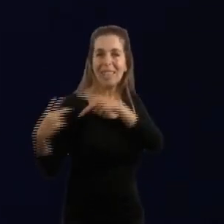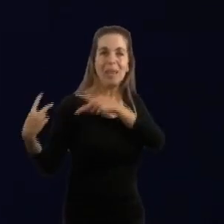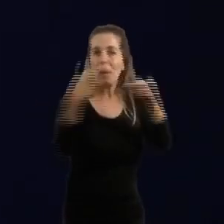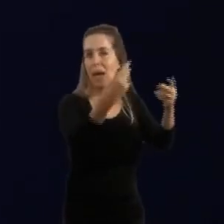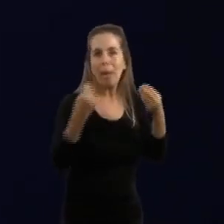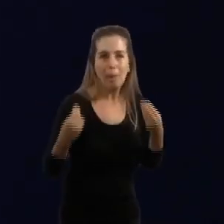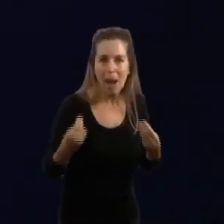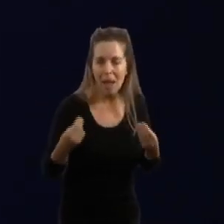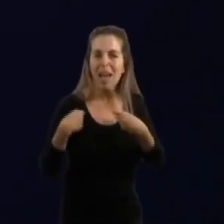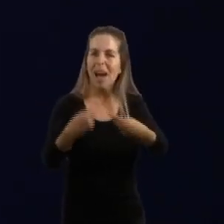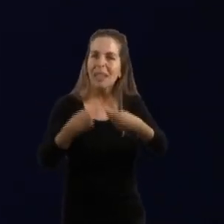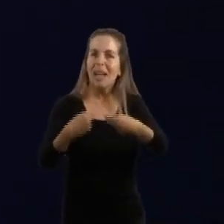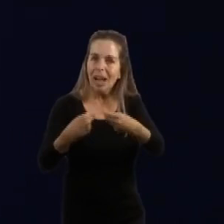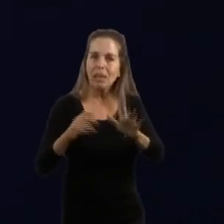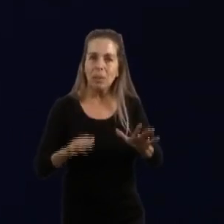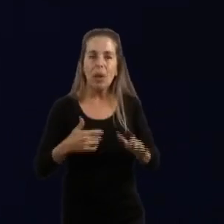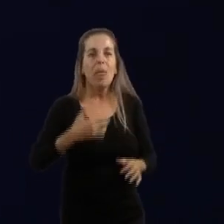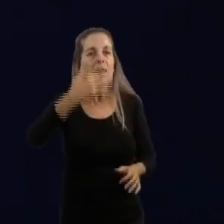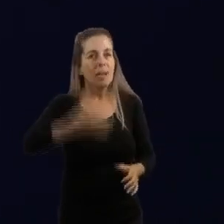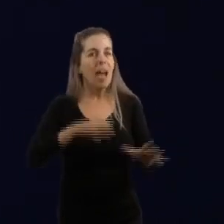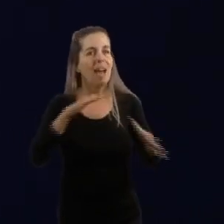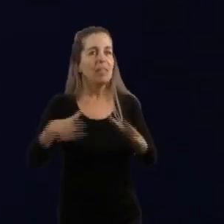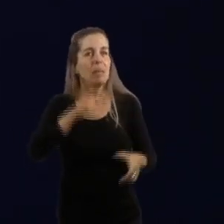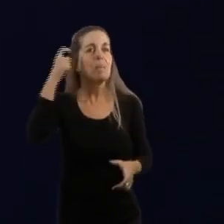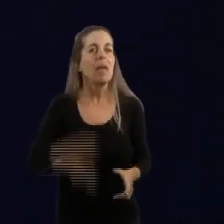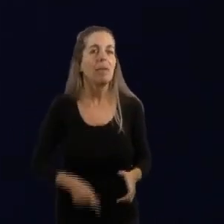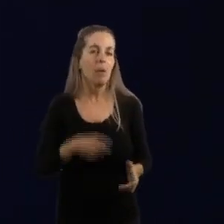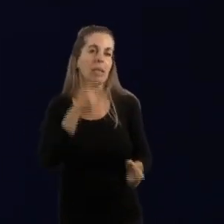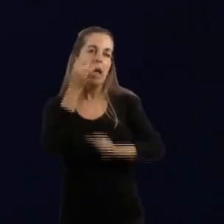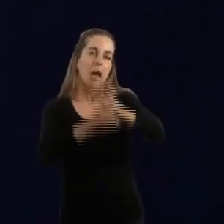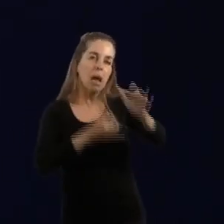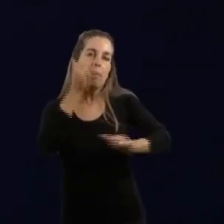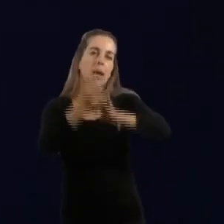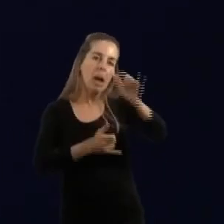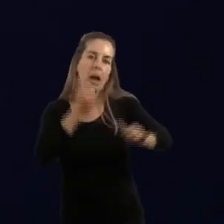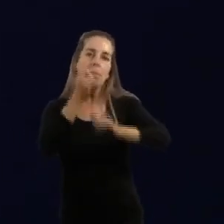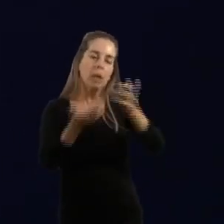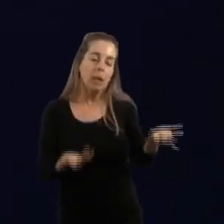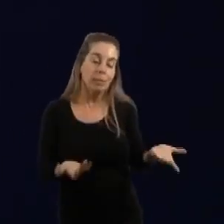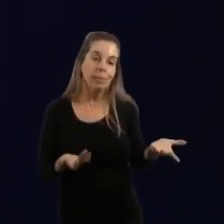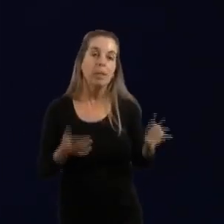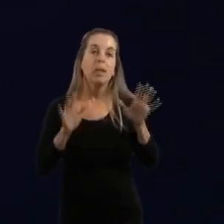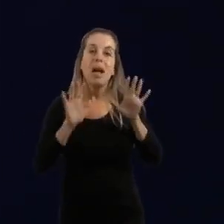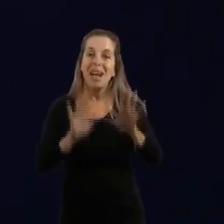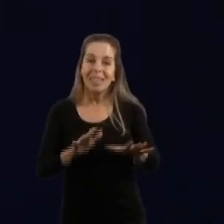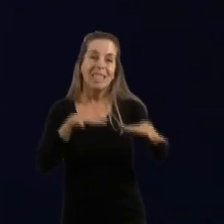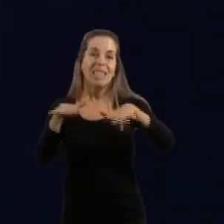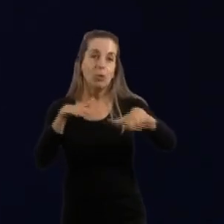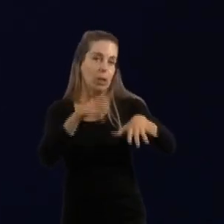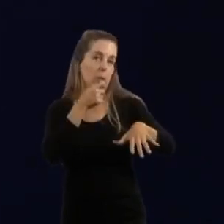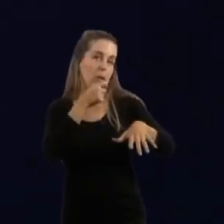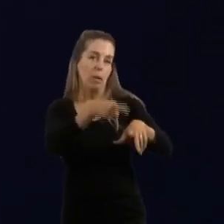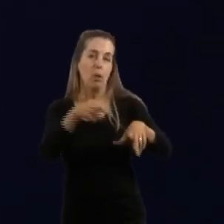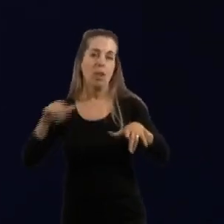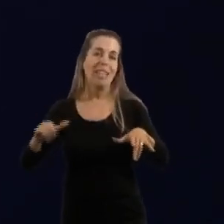me avergüenza tenerlo que explicar una y otra vez. Del otro lado hay un contribuyente, que podemos ser cualquiera de nosotros, que